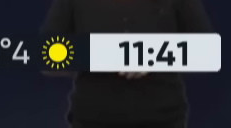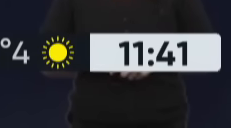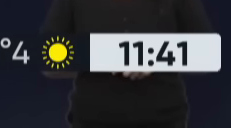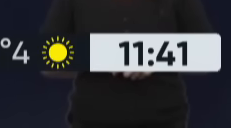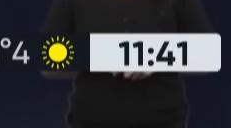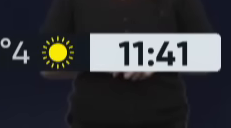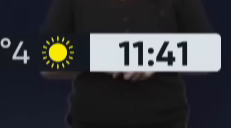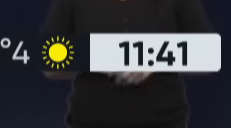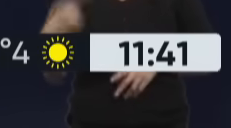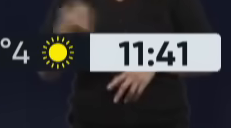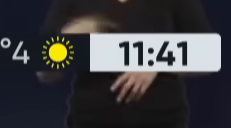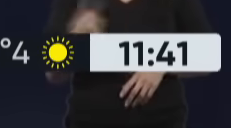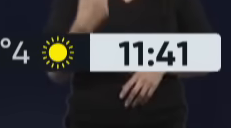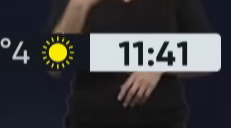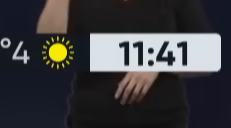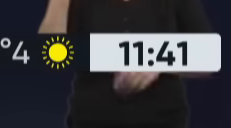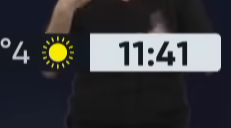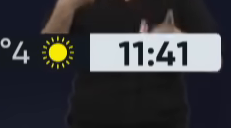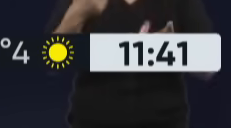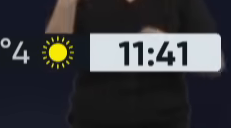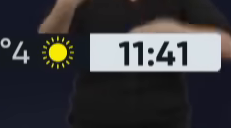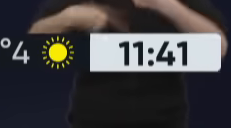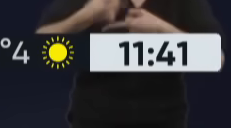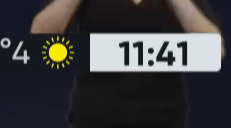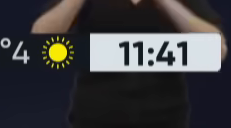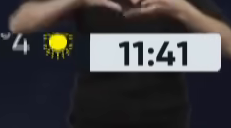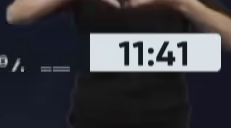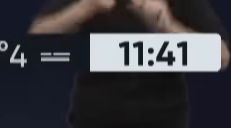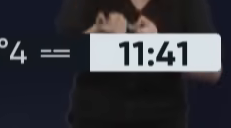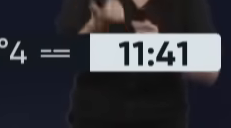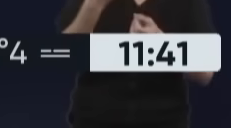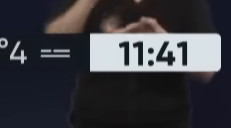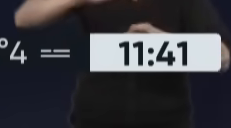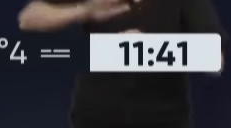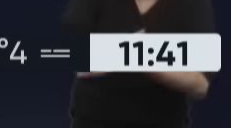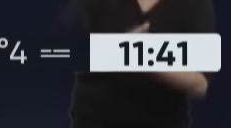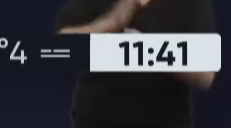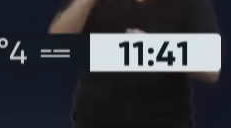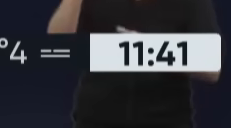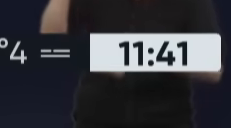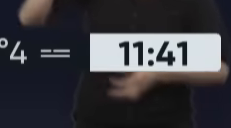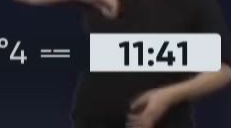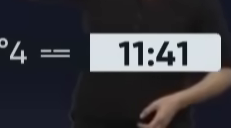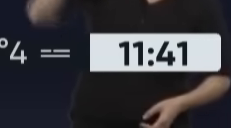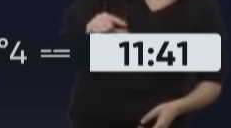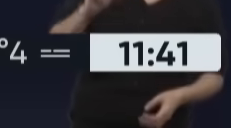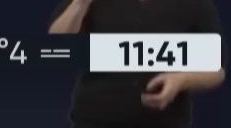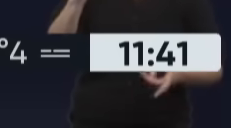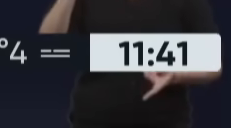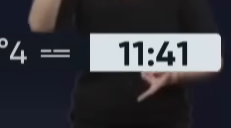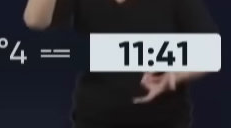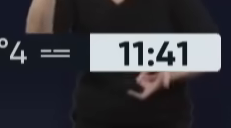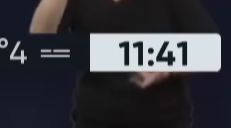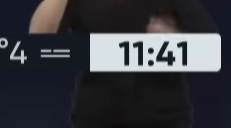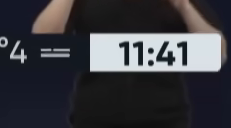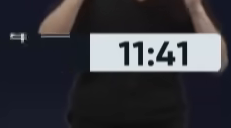hacía que esta situación se dé, ¿no? De salarios que no están a la altura de lo que, repito, debería ganar un policía